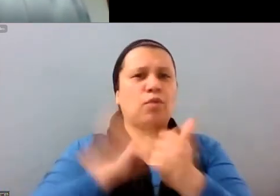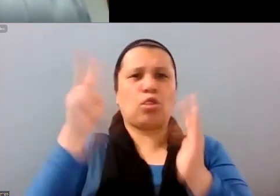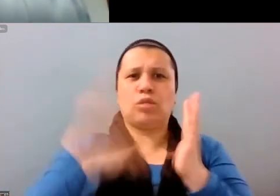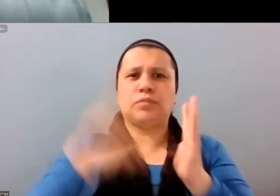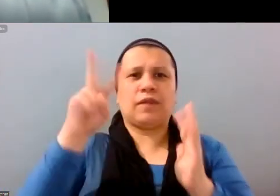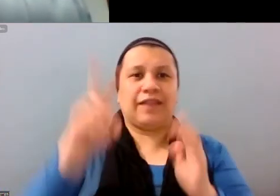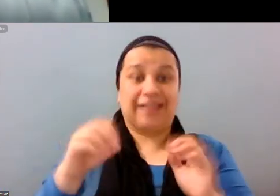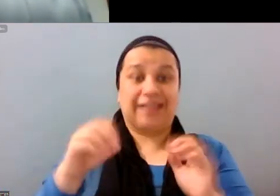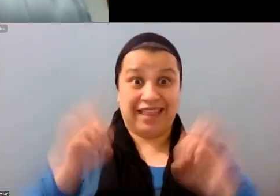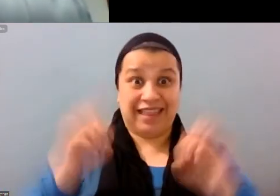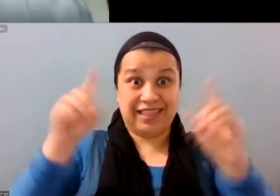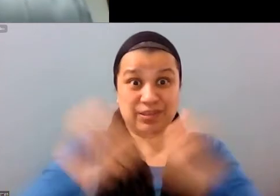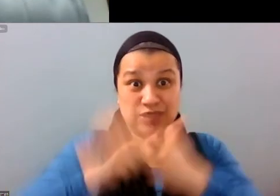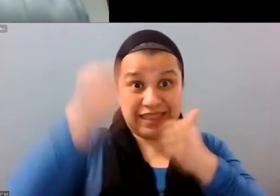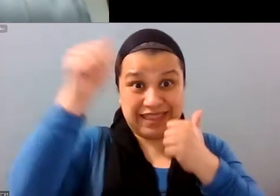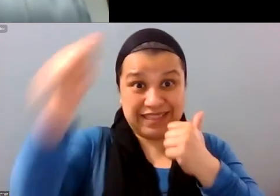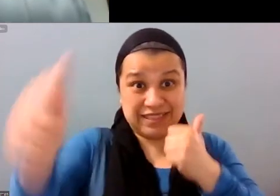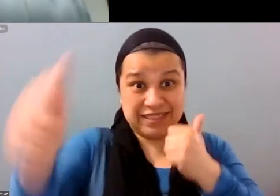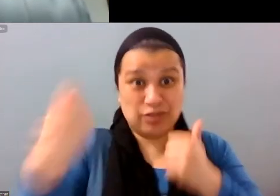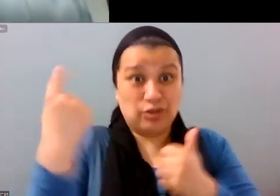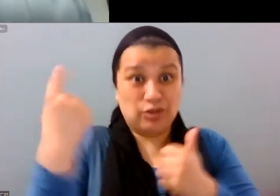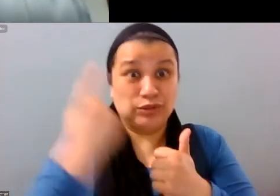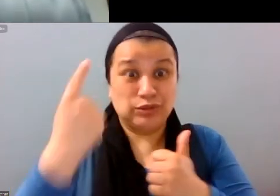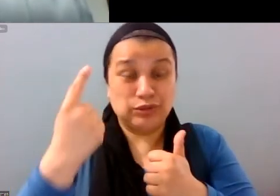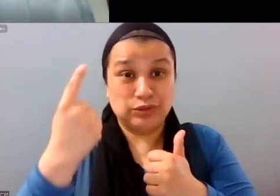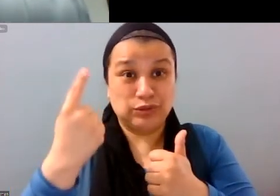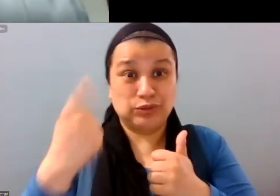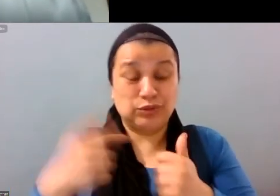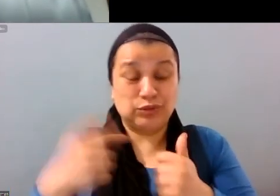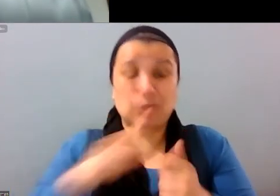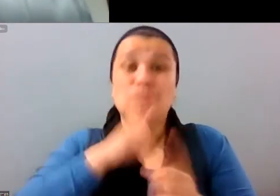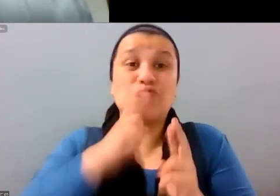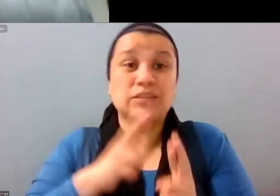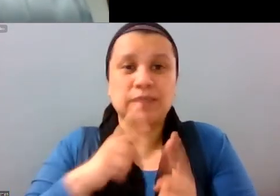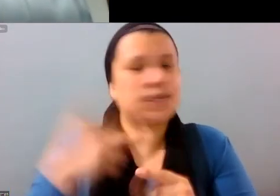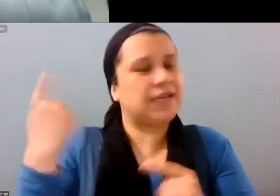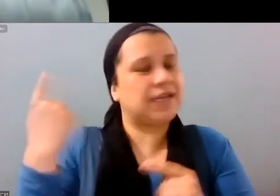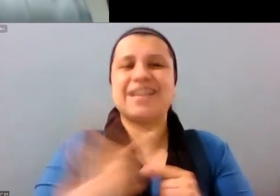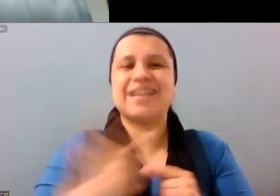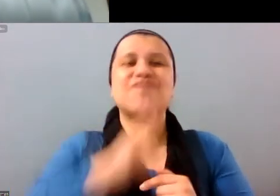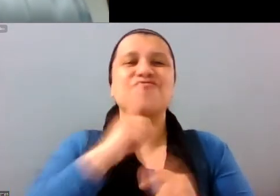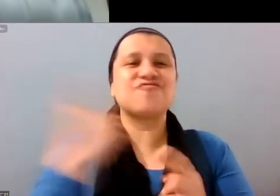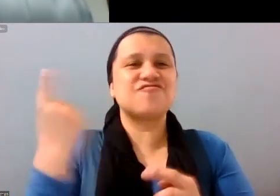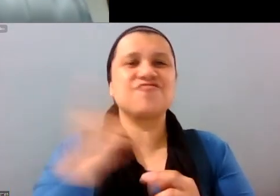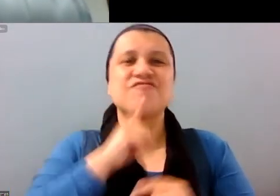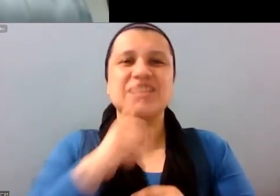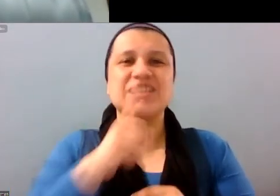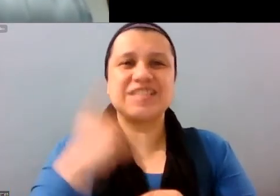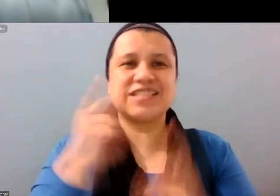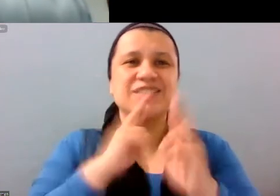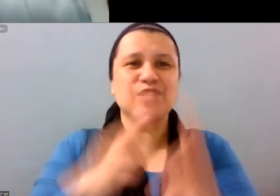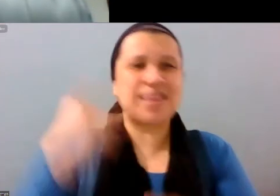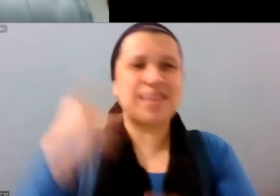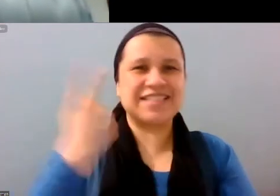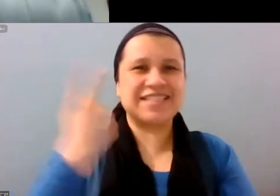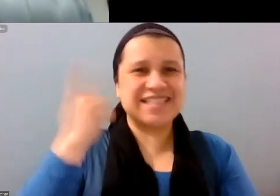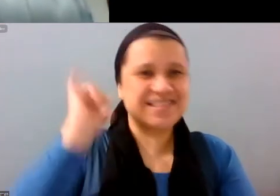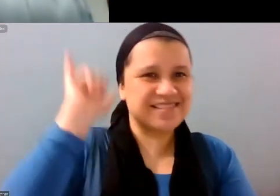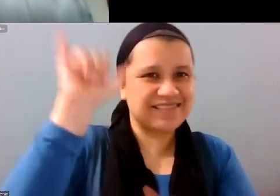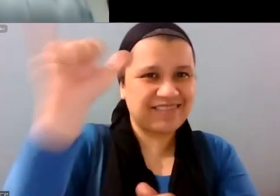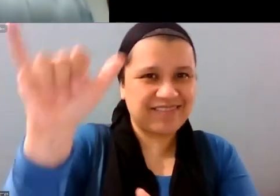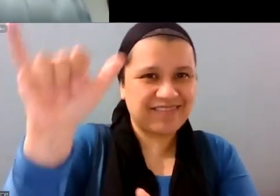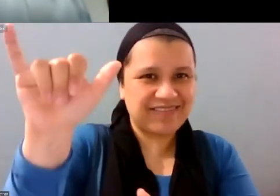fue solo la respuesta durante la pandemia es respuesta para siempre de aquí en adelante para mejorar los resultados de los